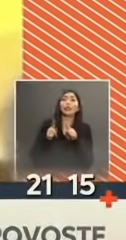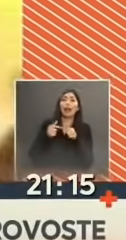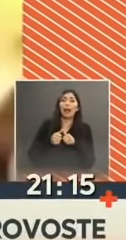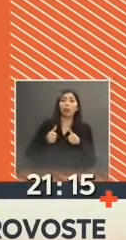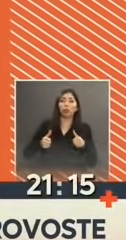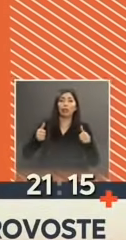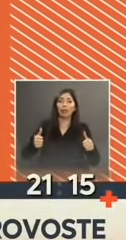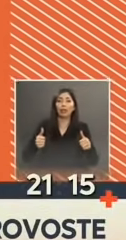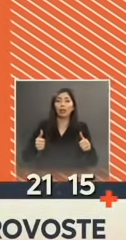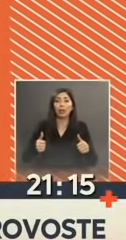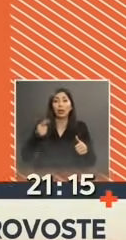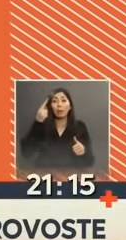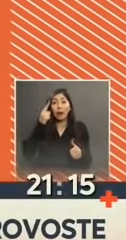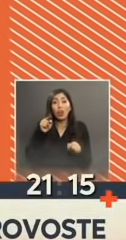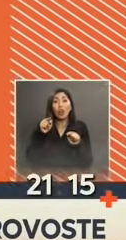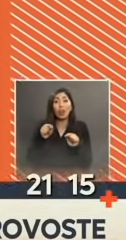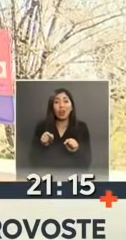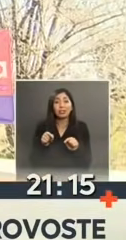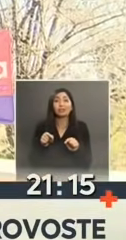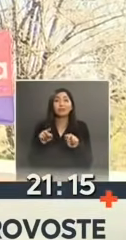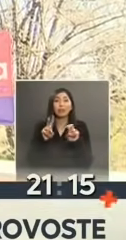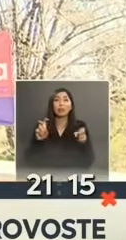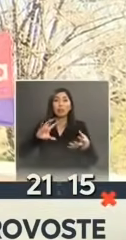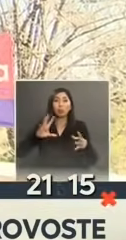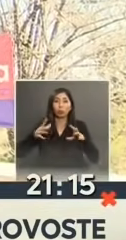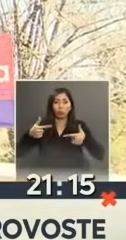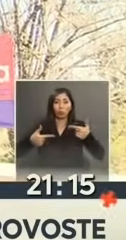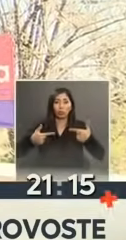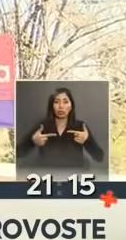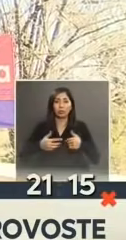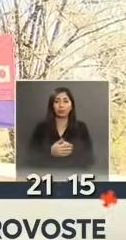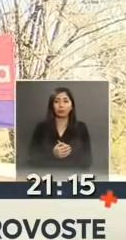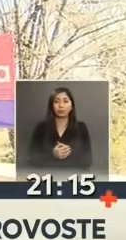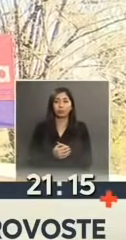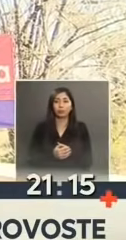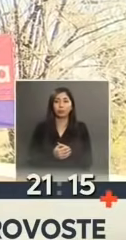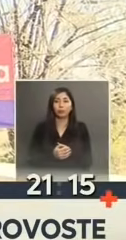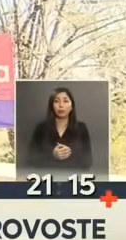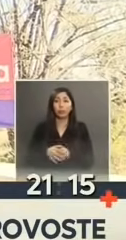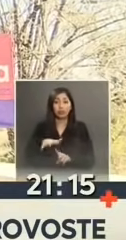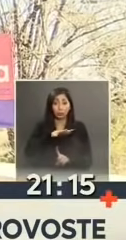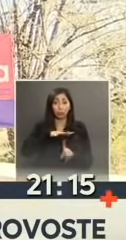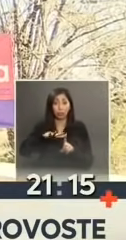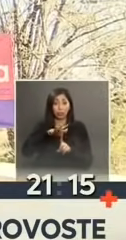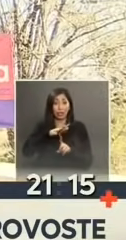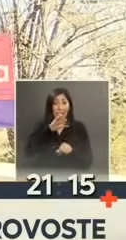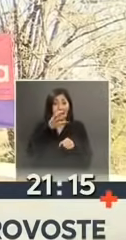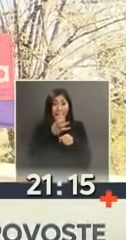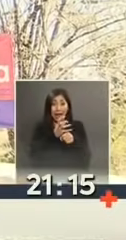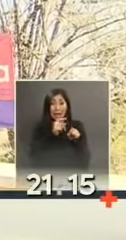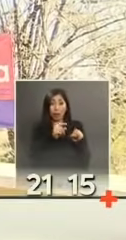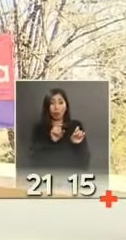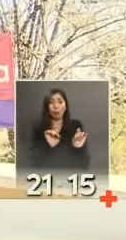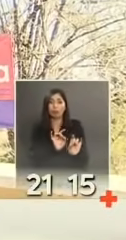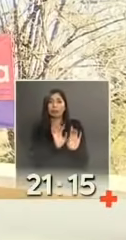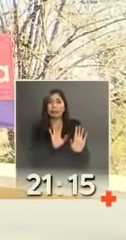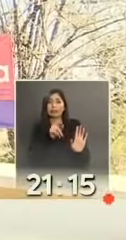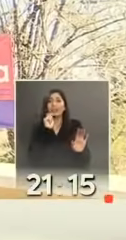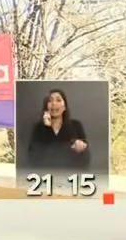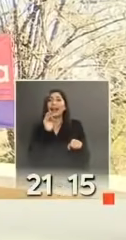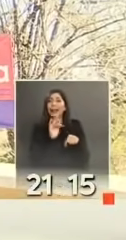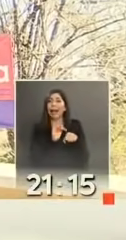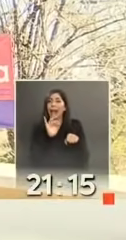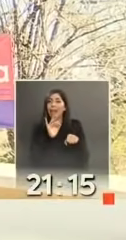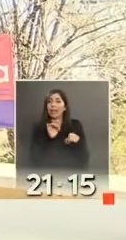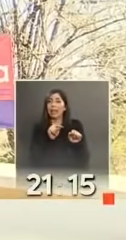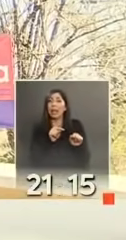condena transversal del mundo político. Yo tengo la impresión en los casos que ha habido que han sido espontáneos, ¿eh? Y eso demuestra la gravedad que tiene. O sea,